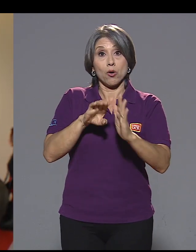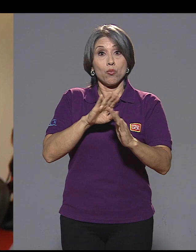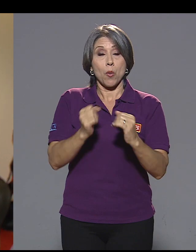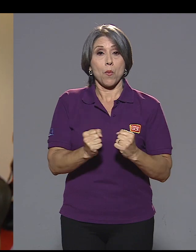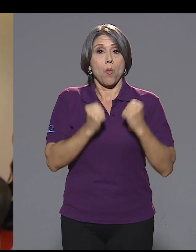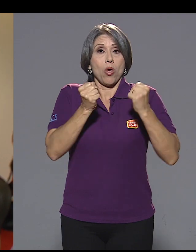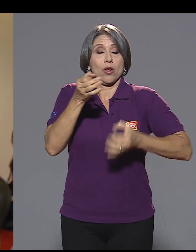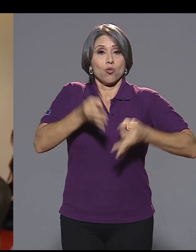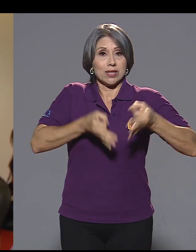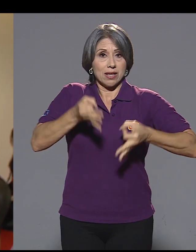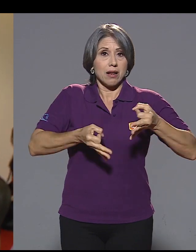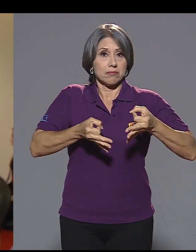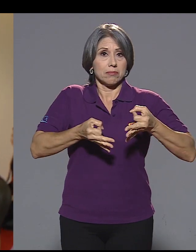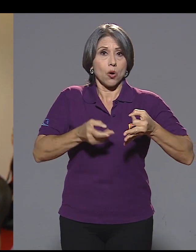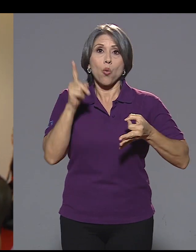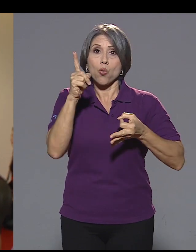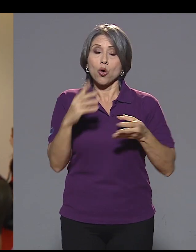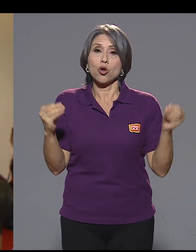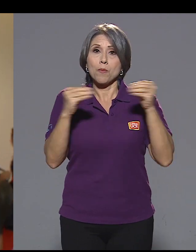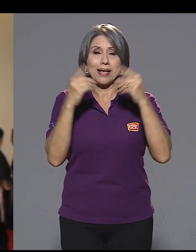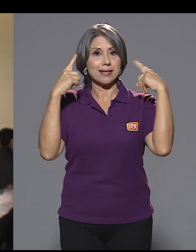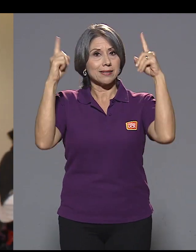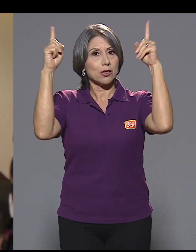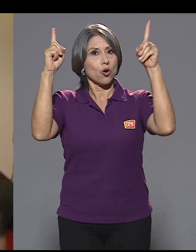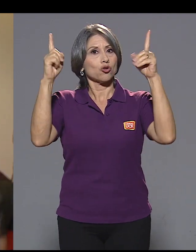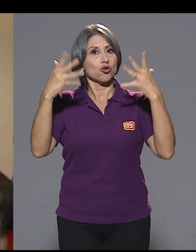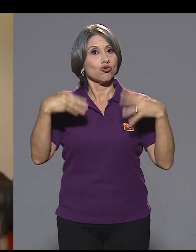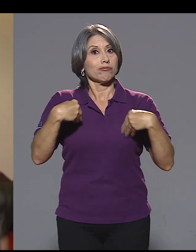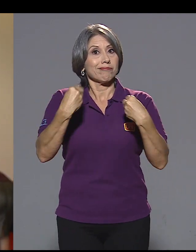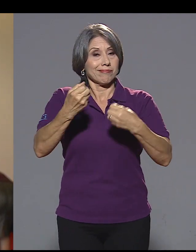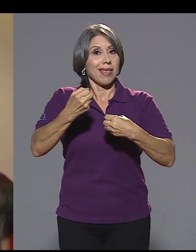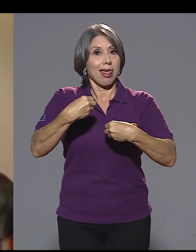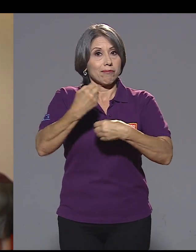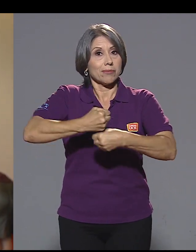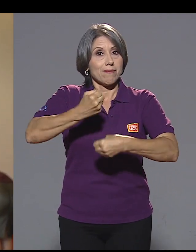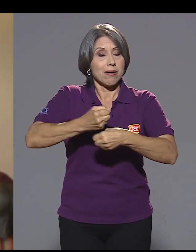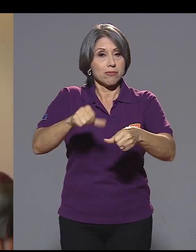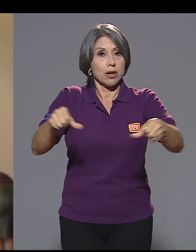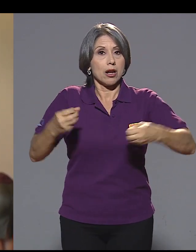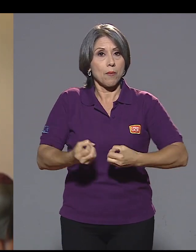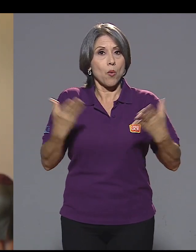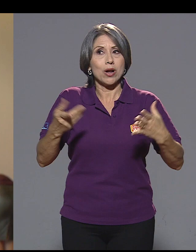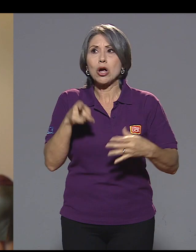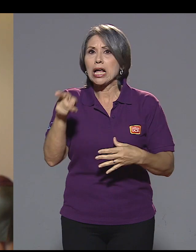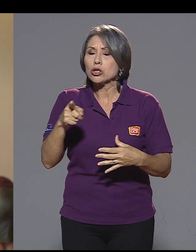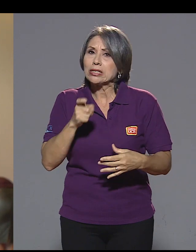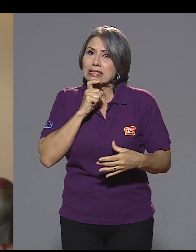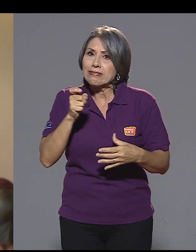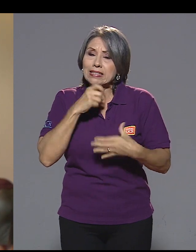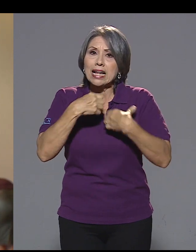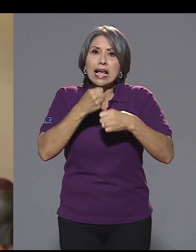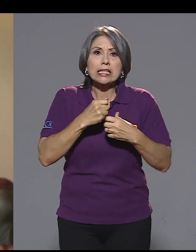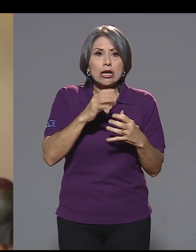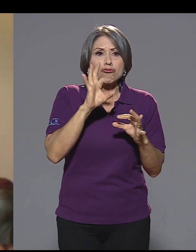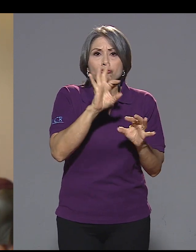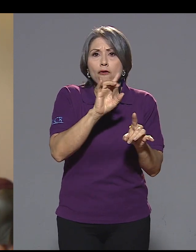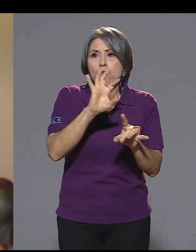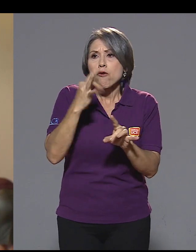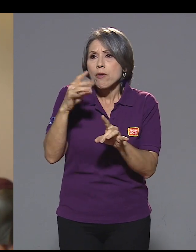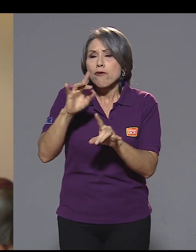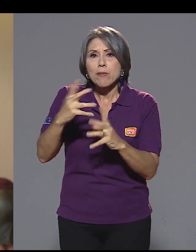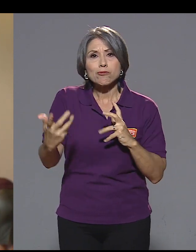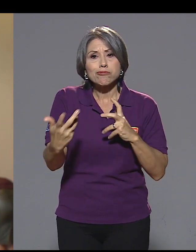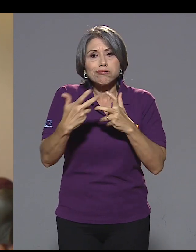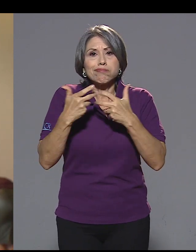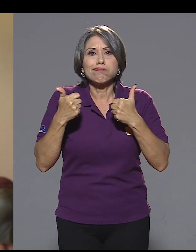Poder Judicial, que es uno de los más exitosos empleadores en el sector público, ha sido todo un reto construir mecanismos para acoplarlo a todas sus diferentes